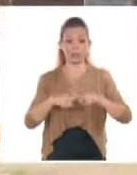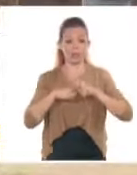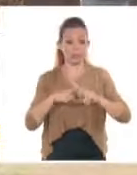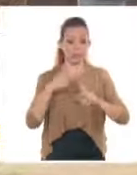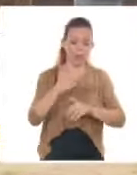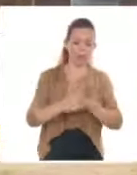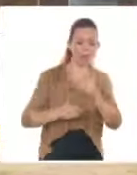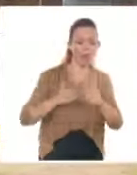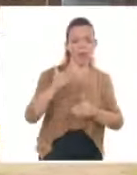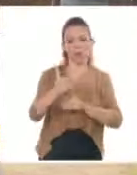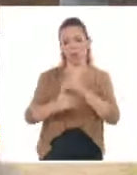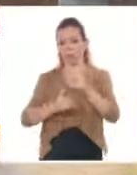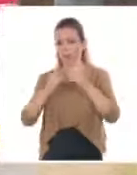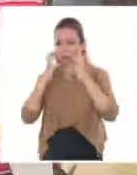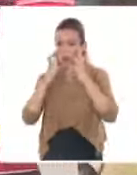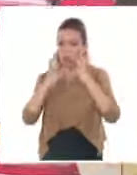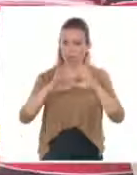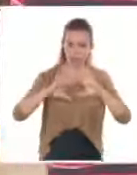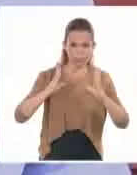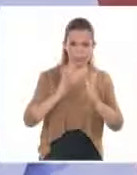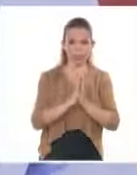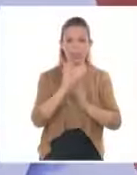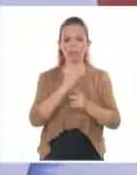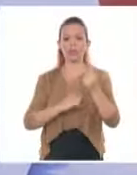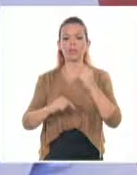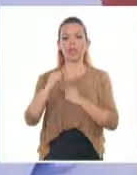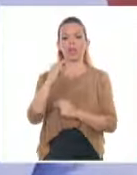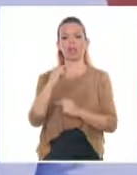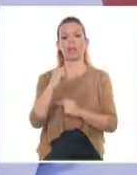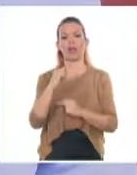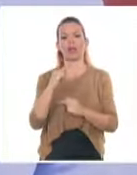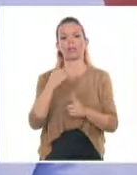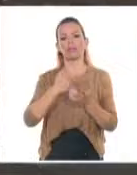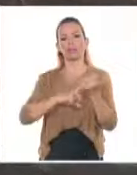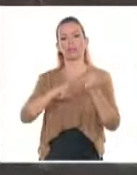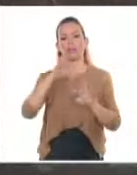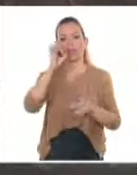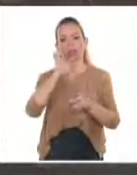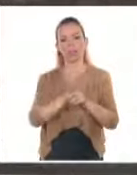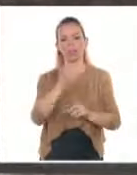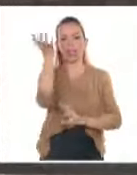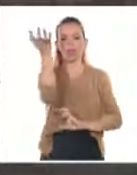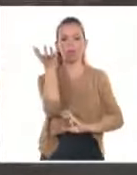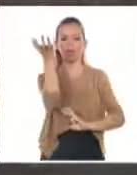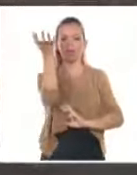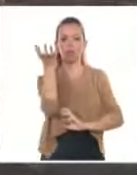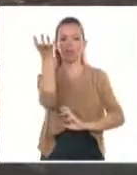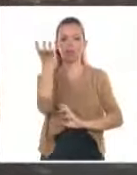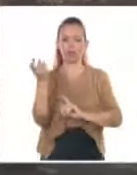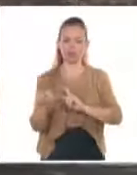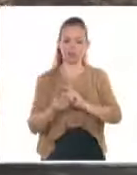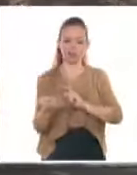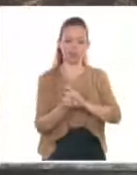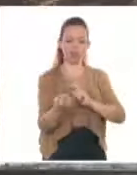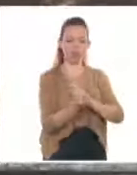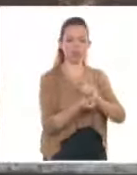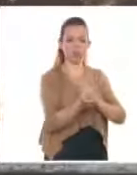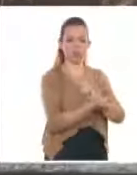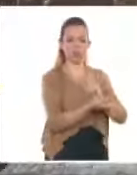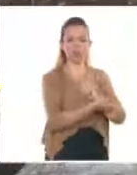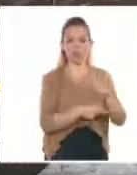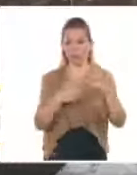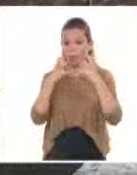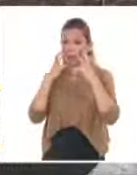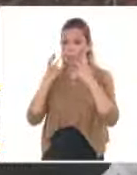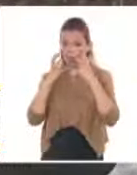inversionista importante. Fue la primera provincia en iniciar la zafra y ahí han tenido los ferroviarios un importante papel. Cienfuegos es una provincia en la cual se